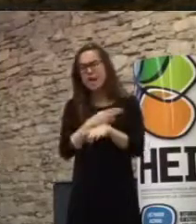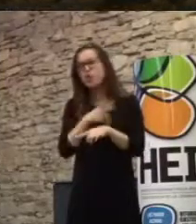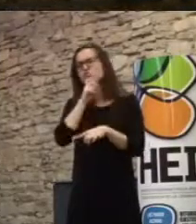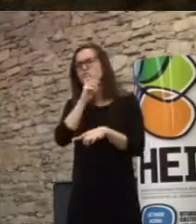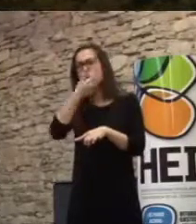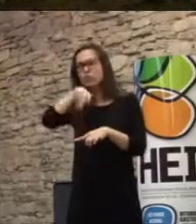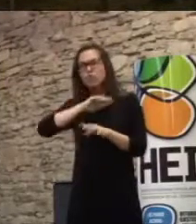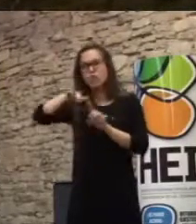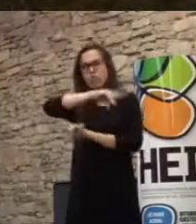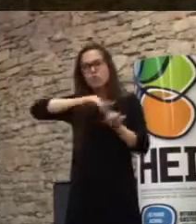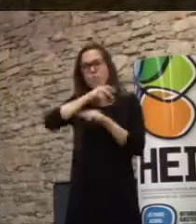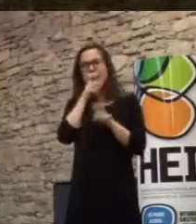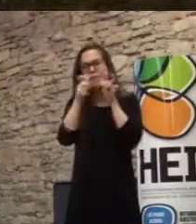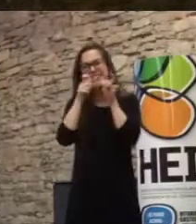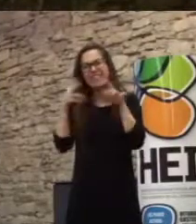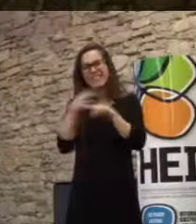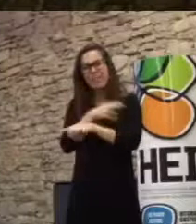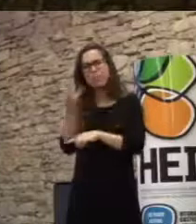eliminar es esta